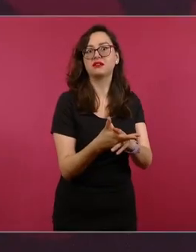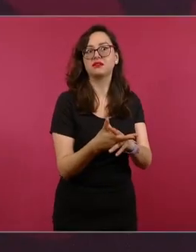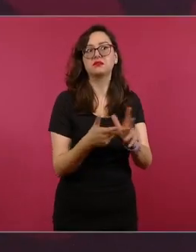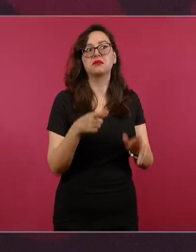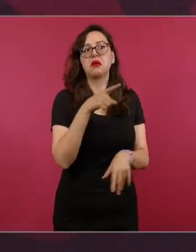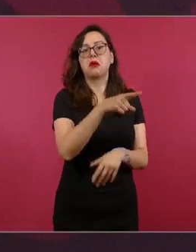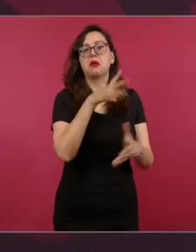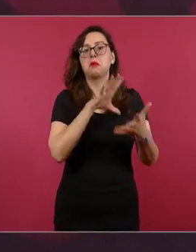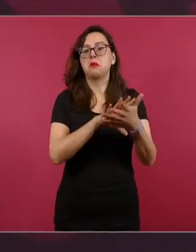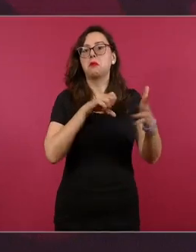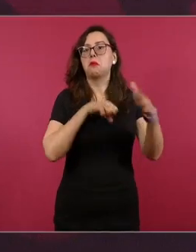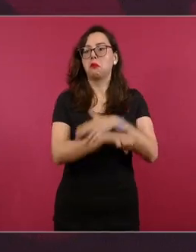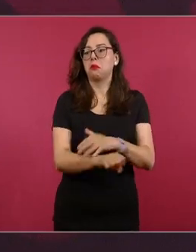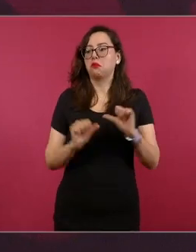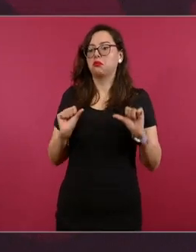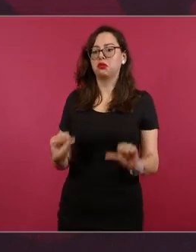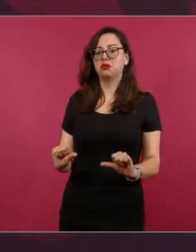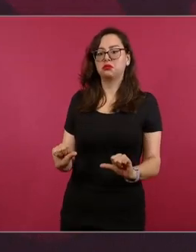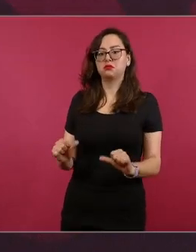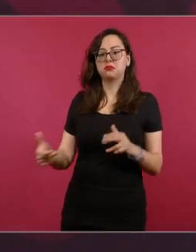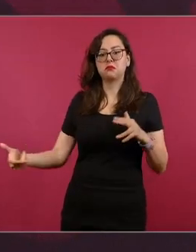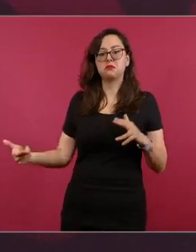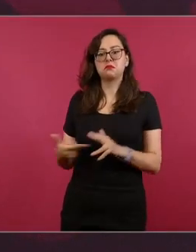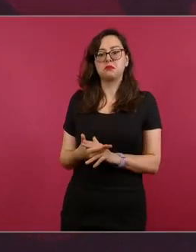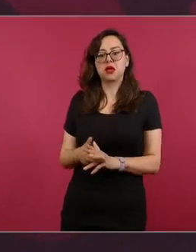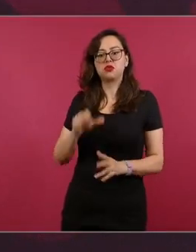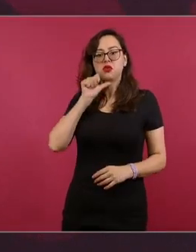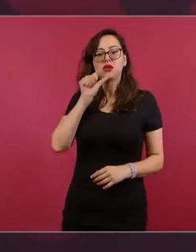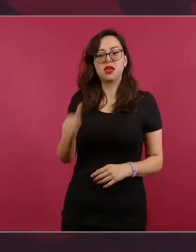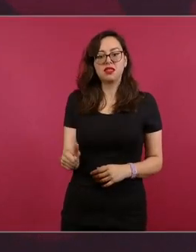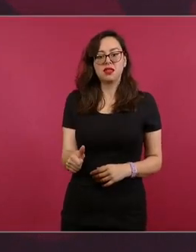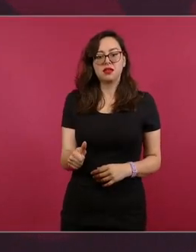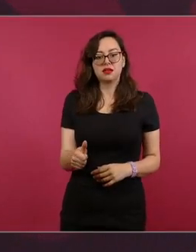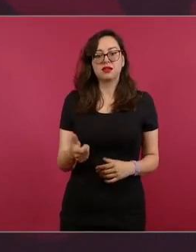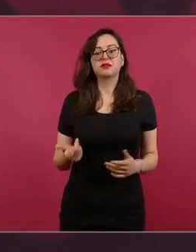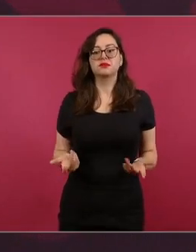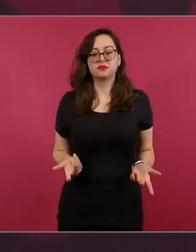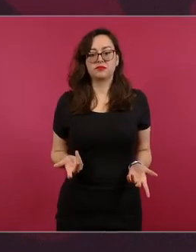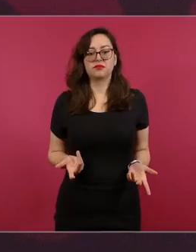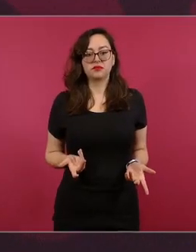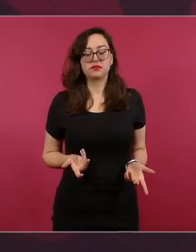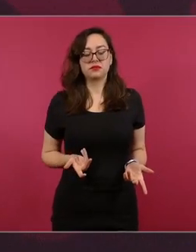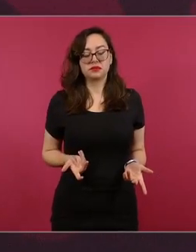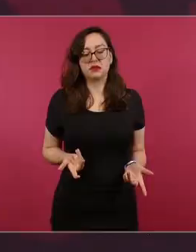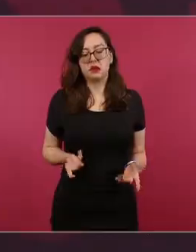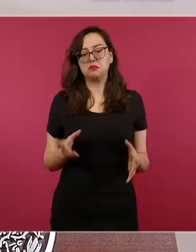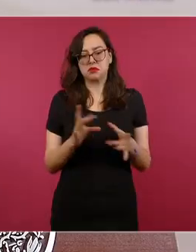Y explico lo de Carlos Madrazo, el grande,